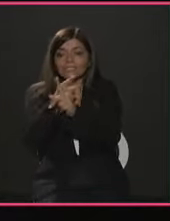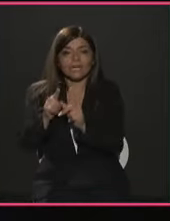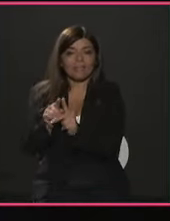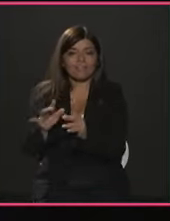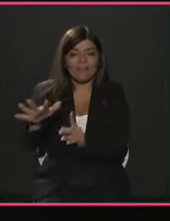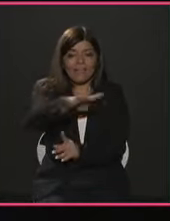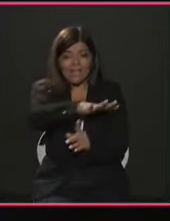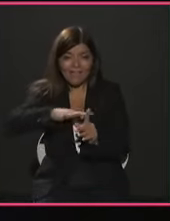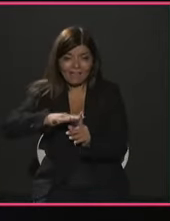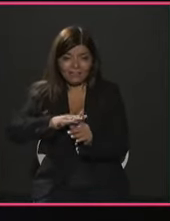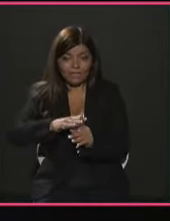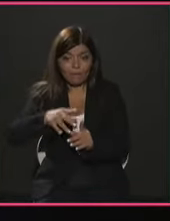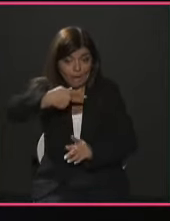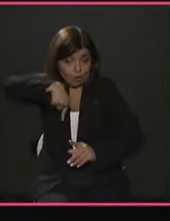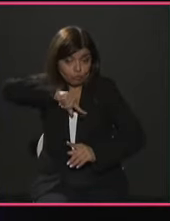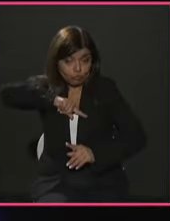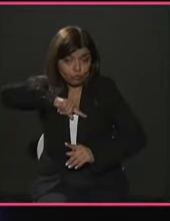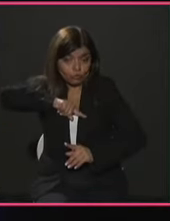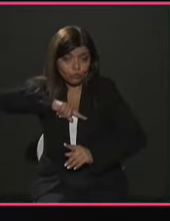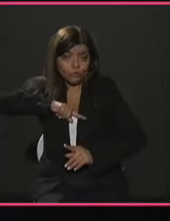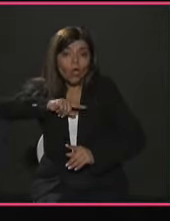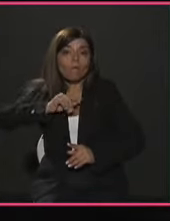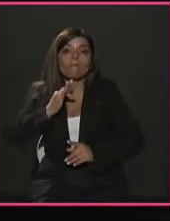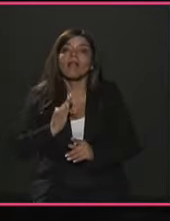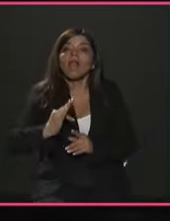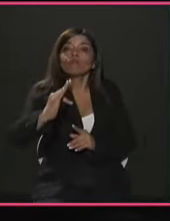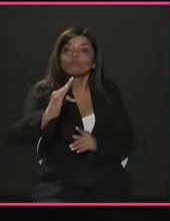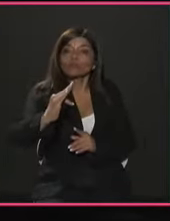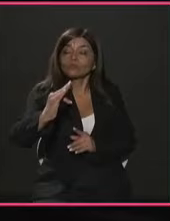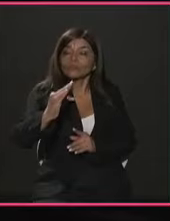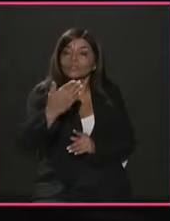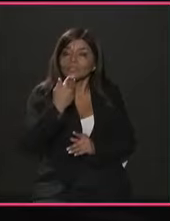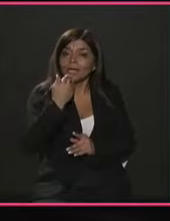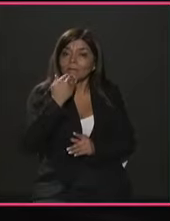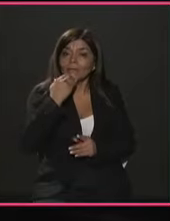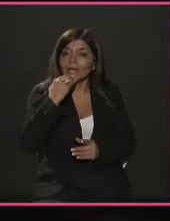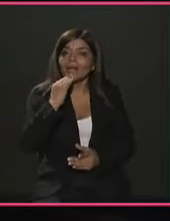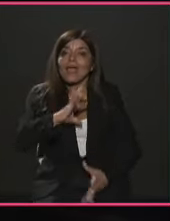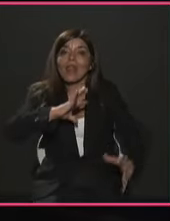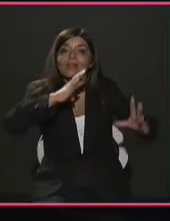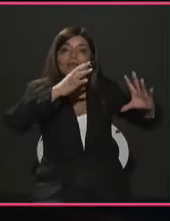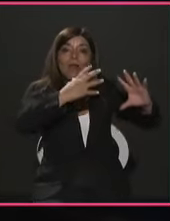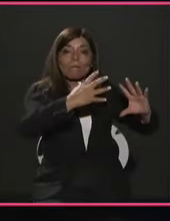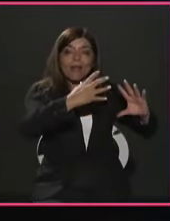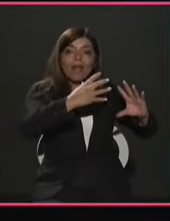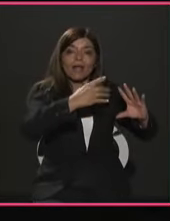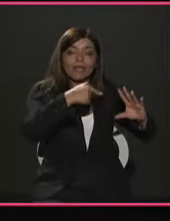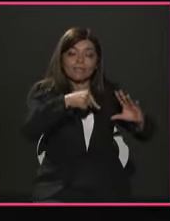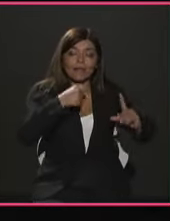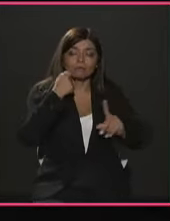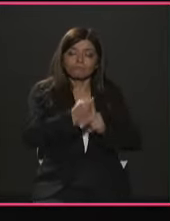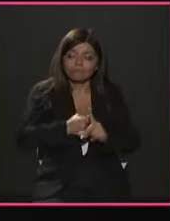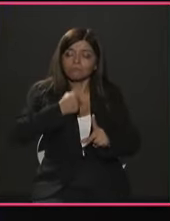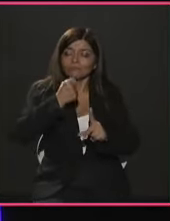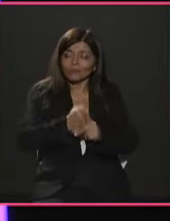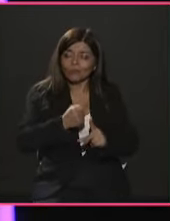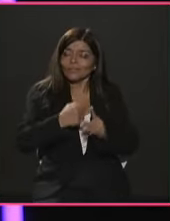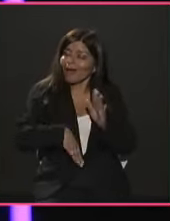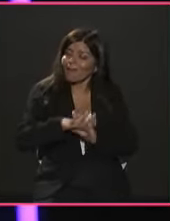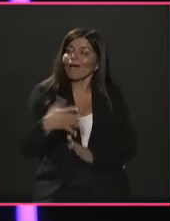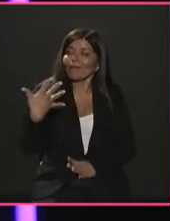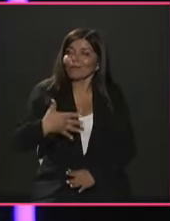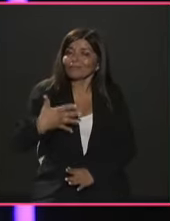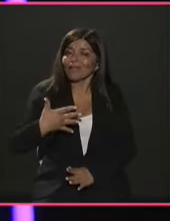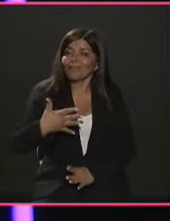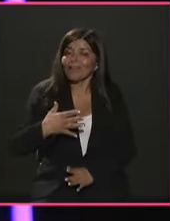solamente para nuestra población para la las futuras generaciones sino que para el resto del planeta en esta lucha que yo creo que es la más importante